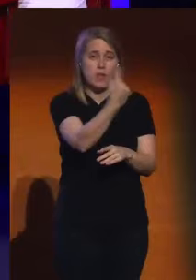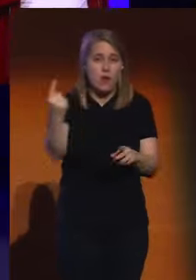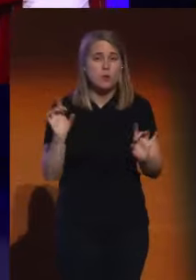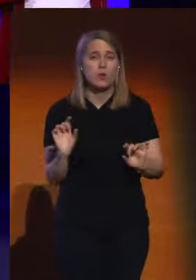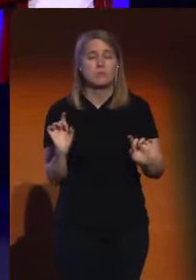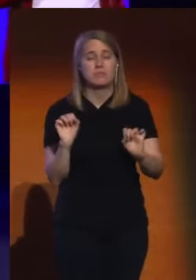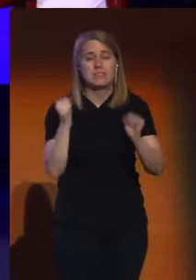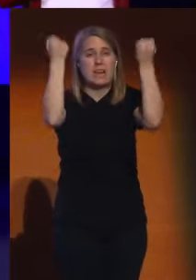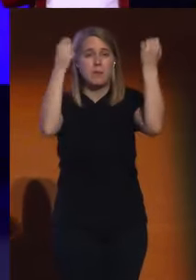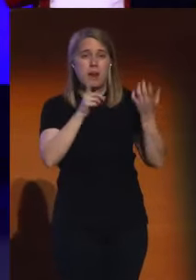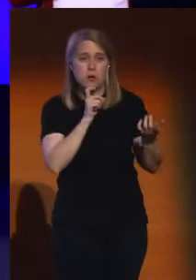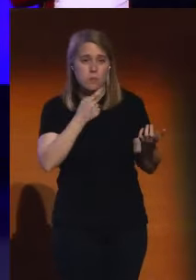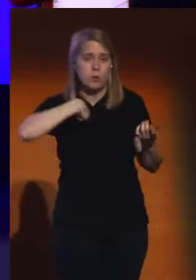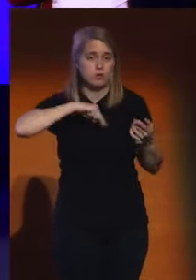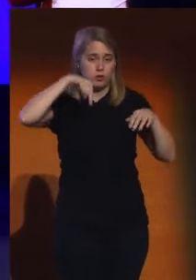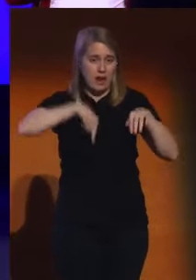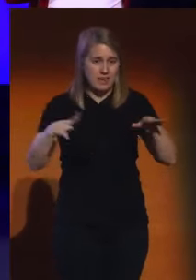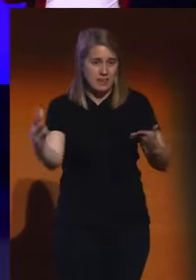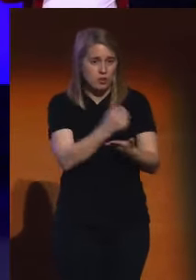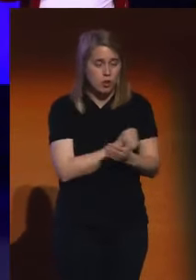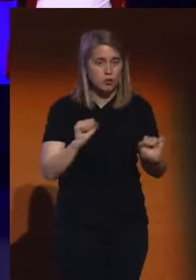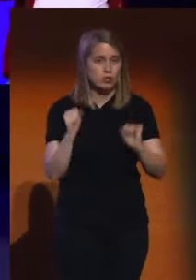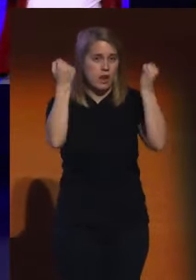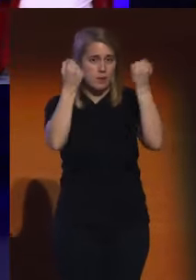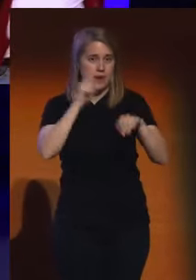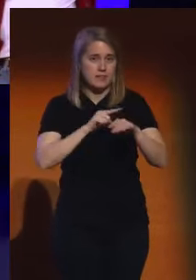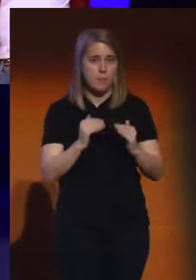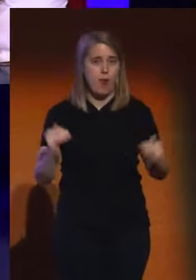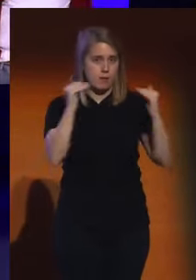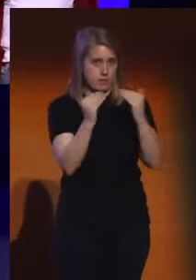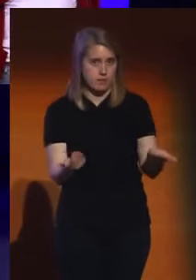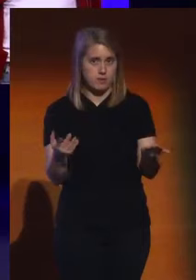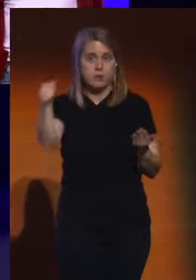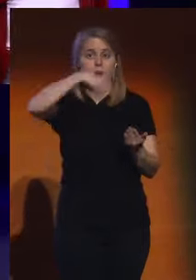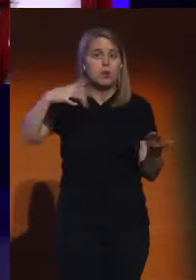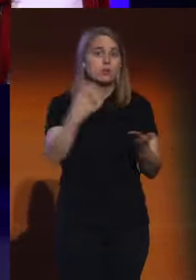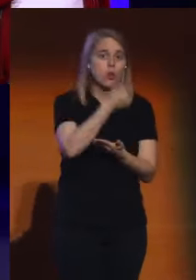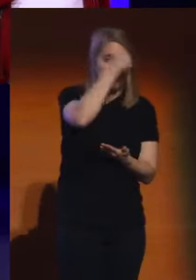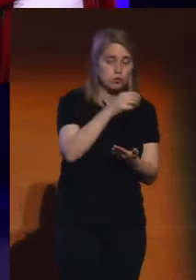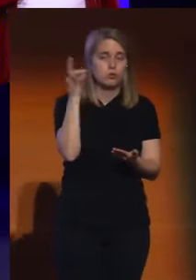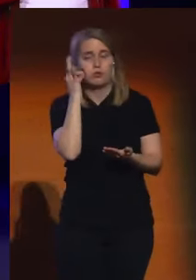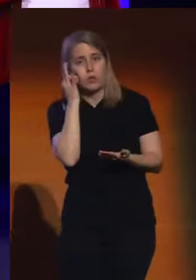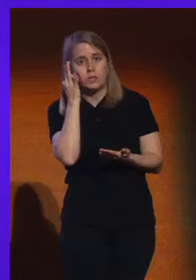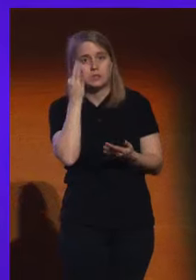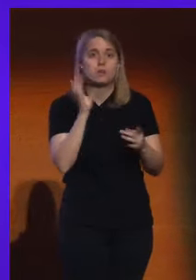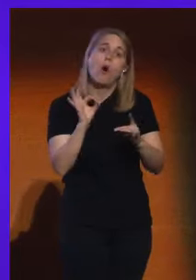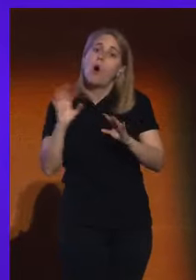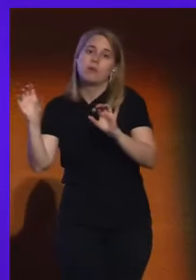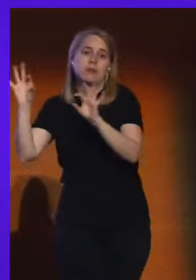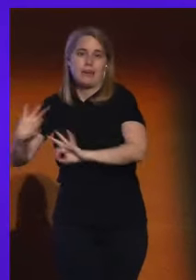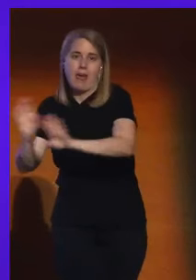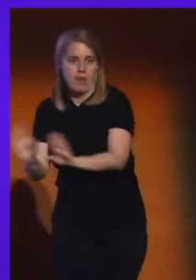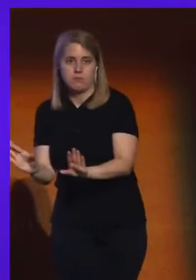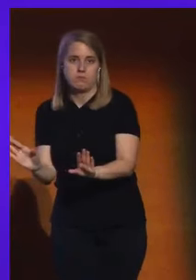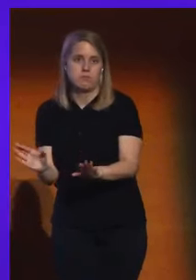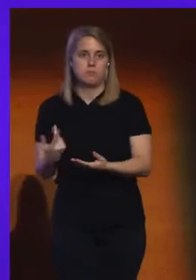nosotros y nosotras es salvarnos ya todos al mismo tiempo. O todos, o todas, o ninguno.